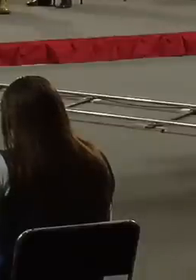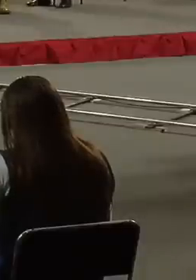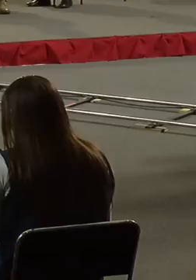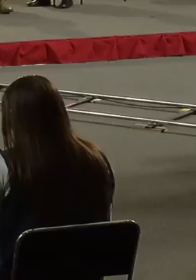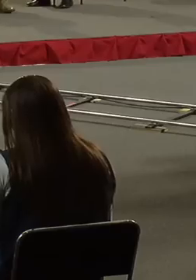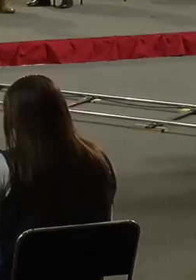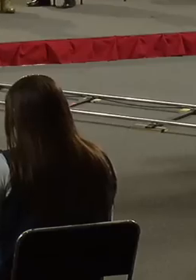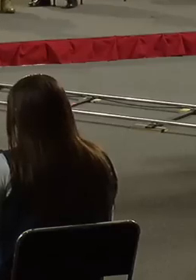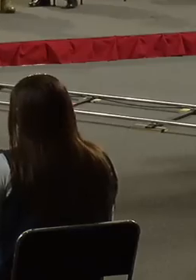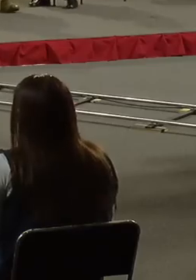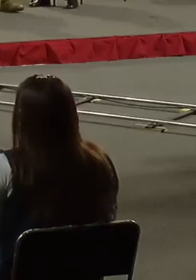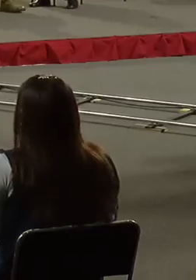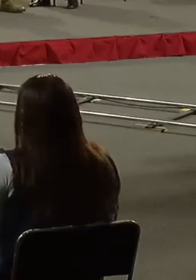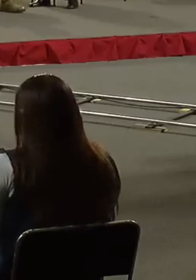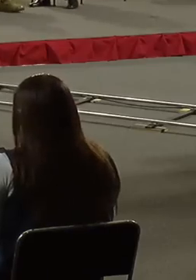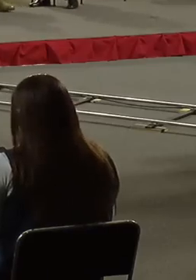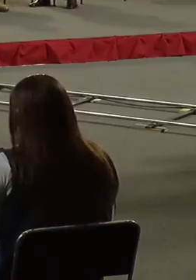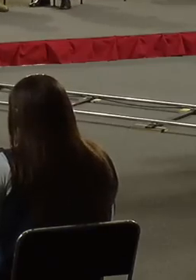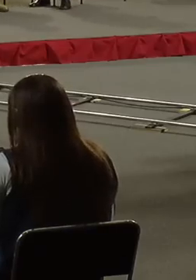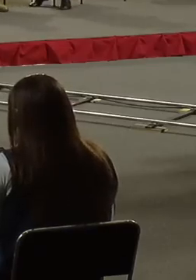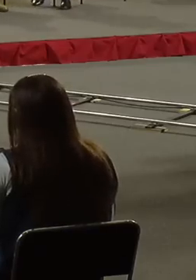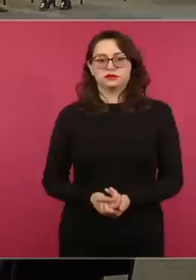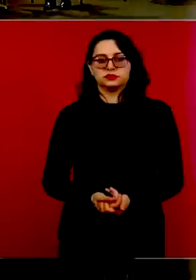Muchas gracias buen día